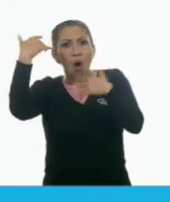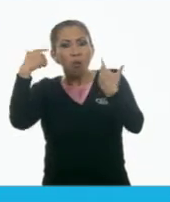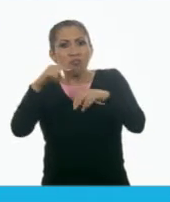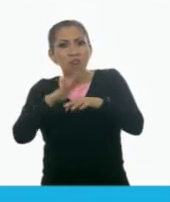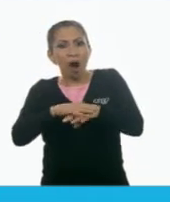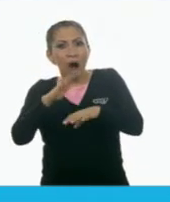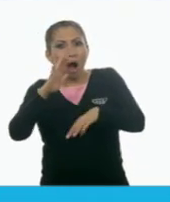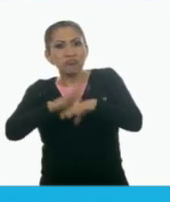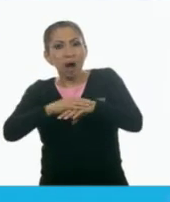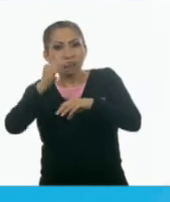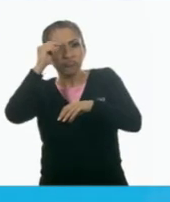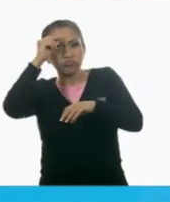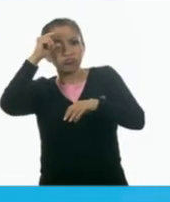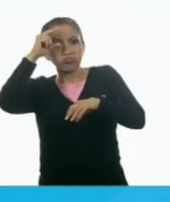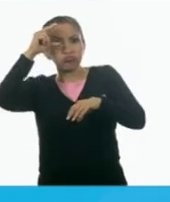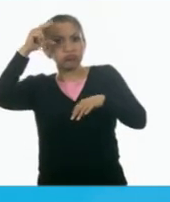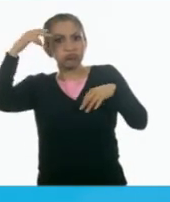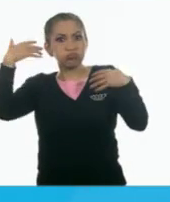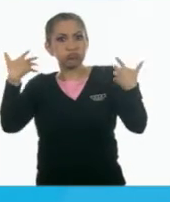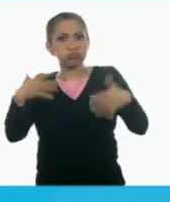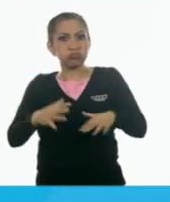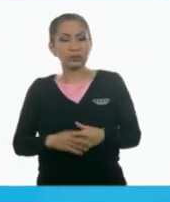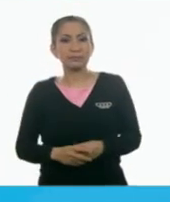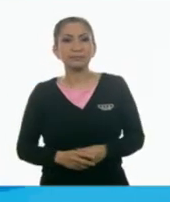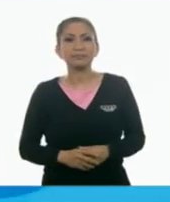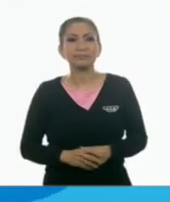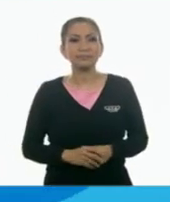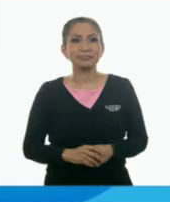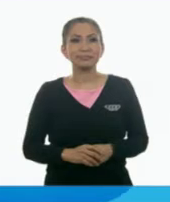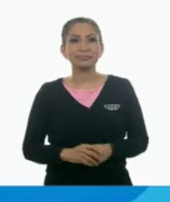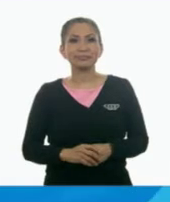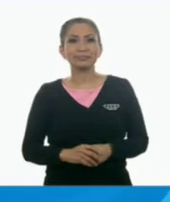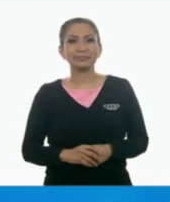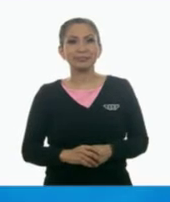listo, y más listo.